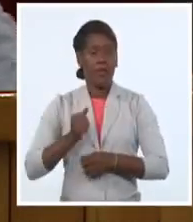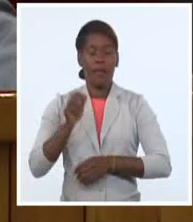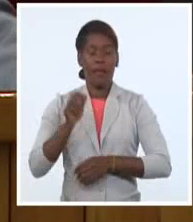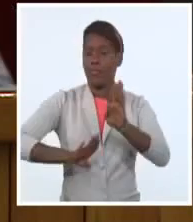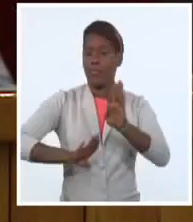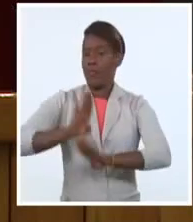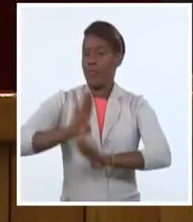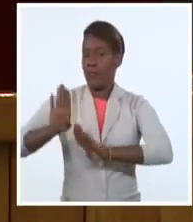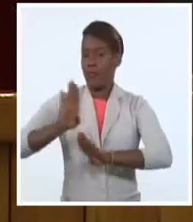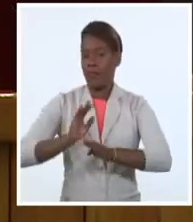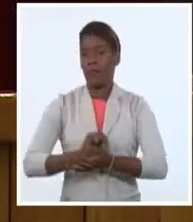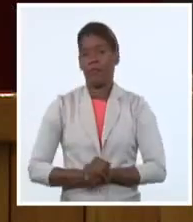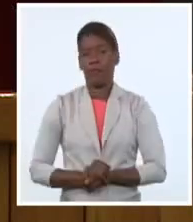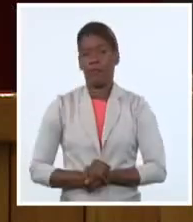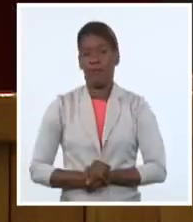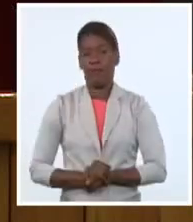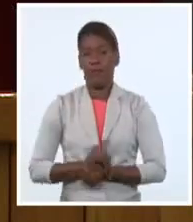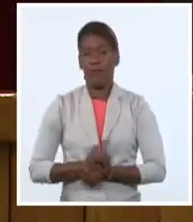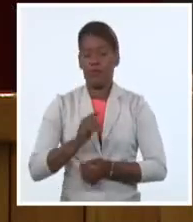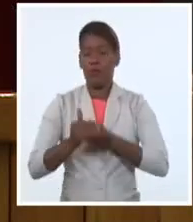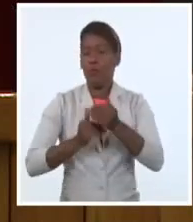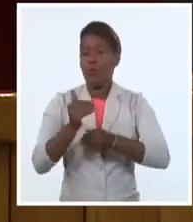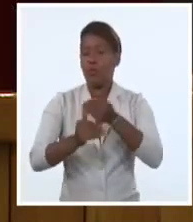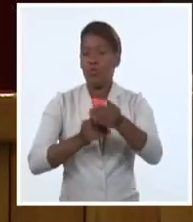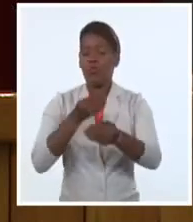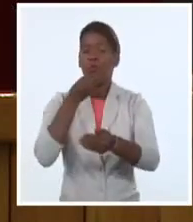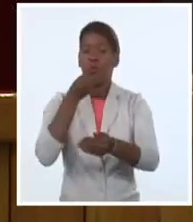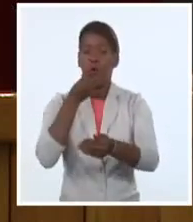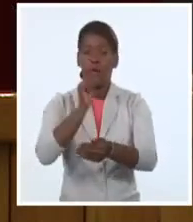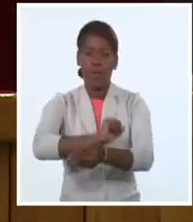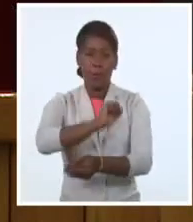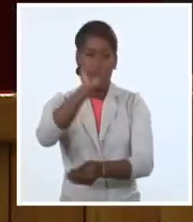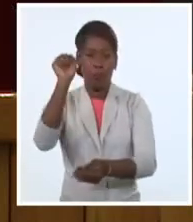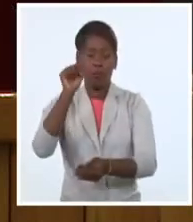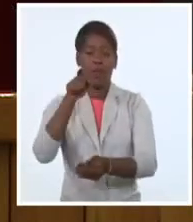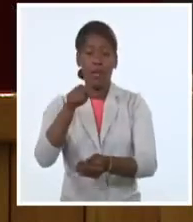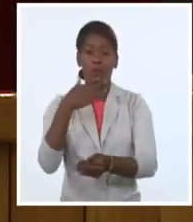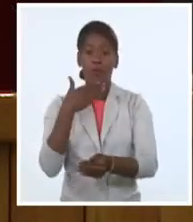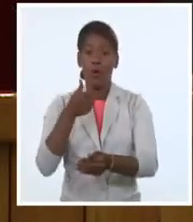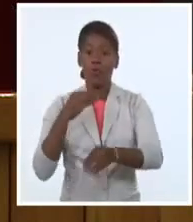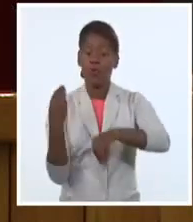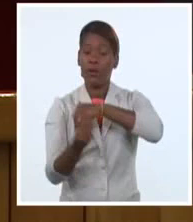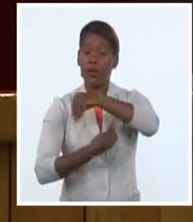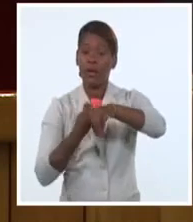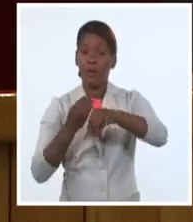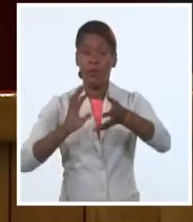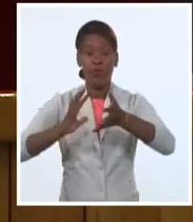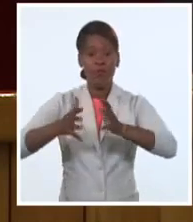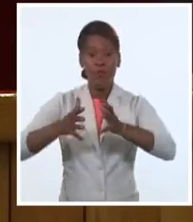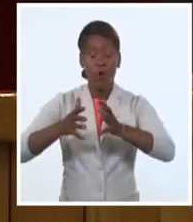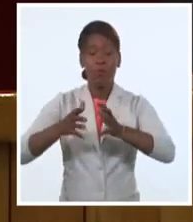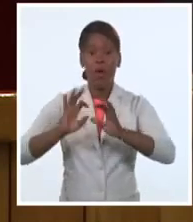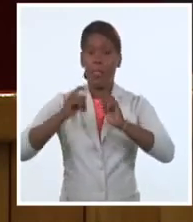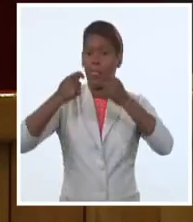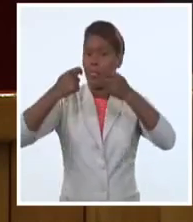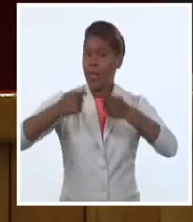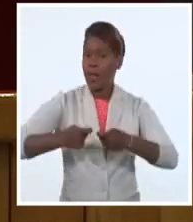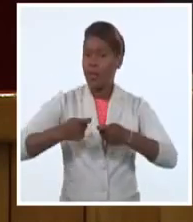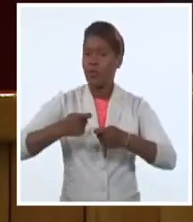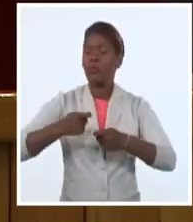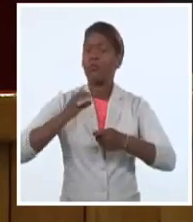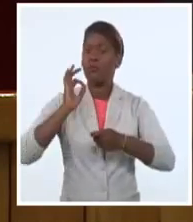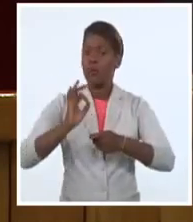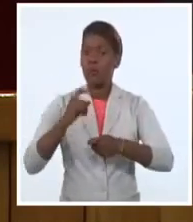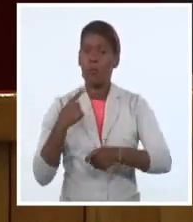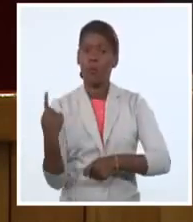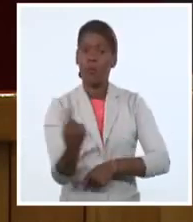todos, amplían el debido proceso y con ello contribuyen a materializar el concepto de Estado socialista de derecho y de justicia